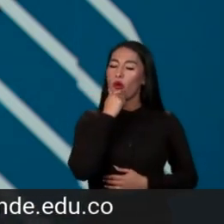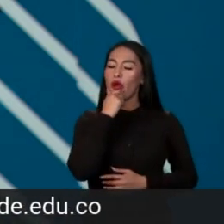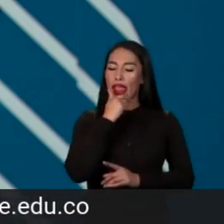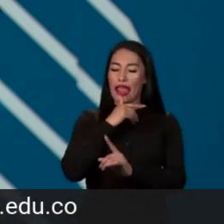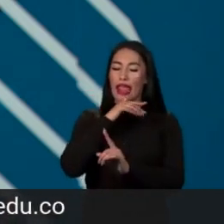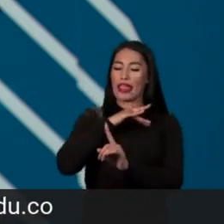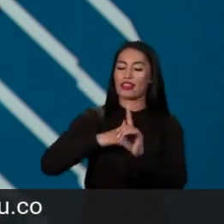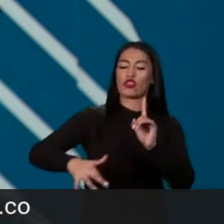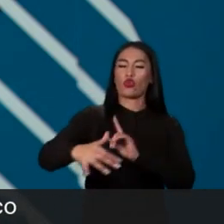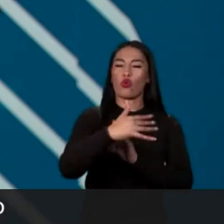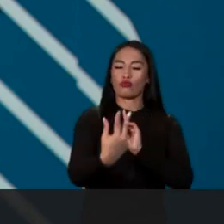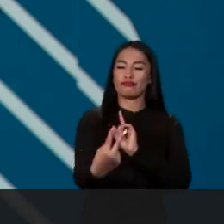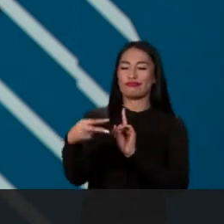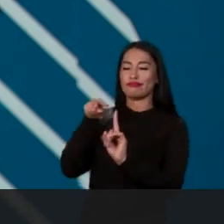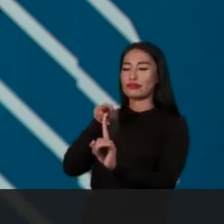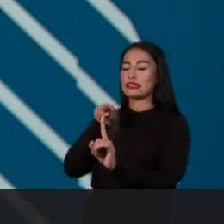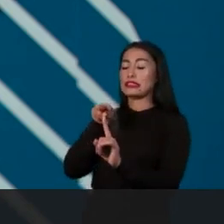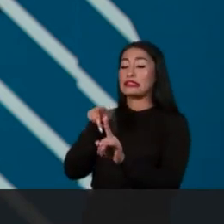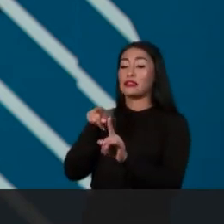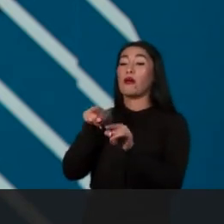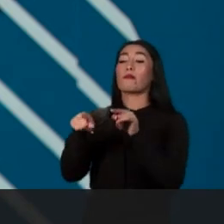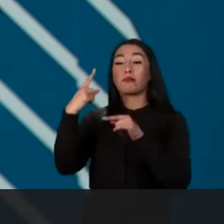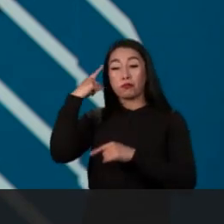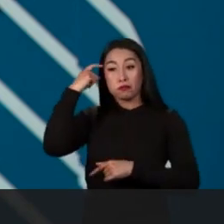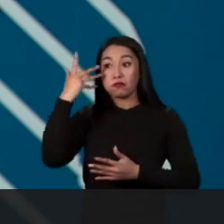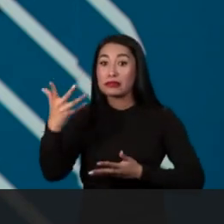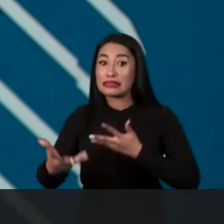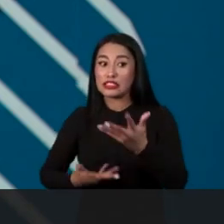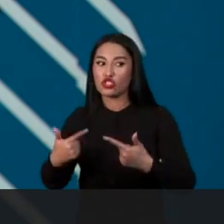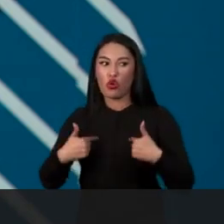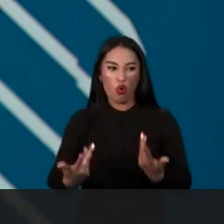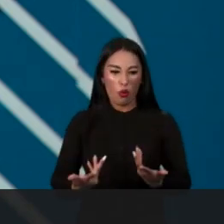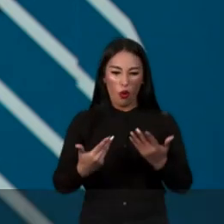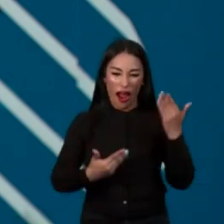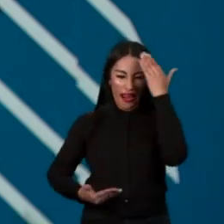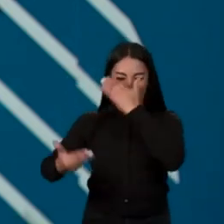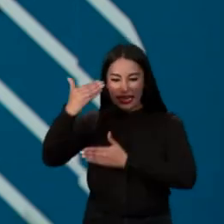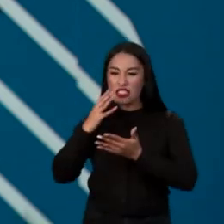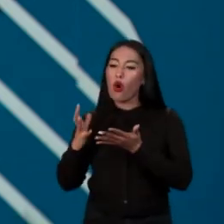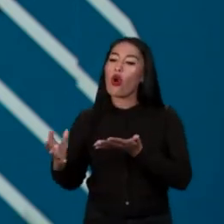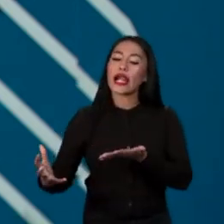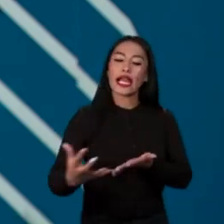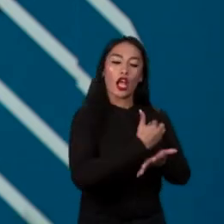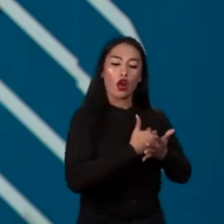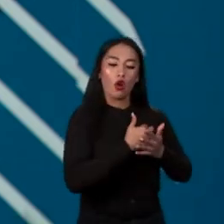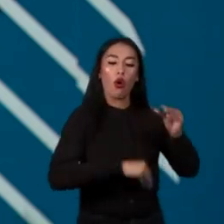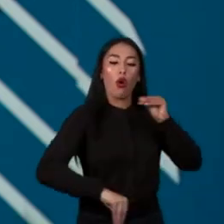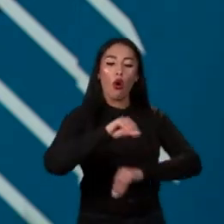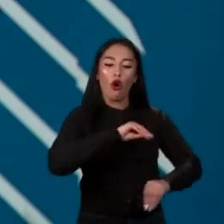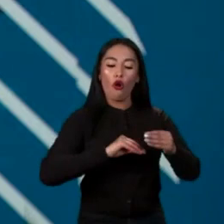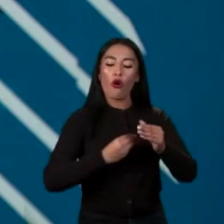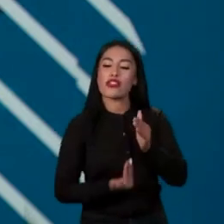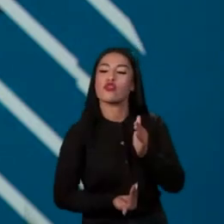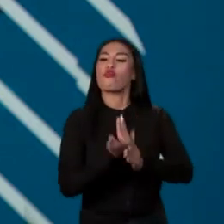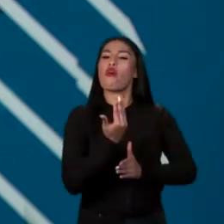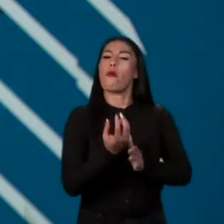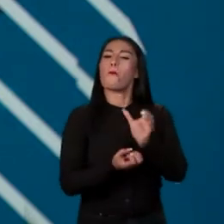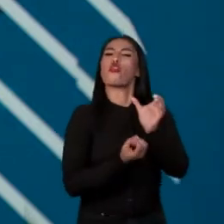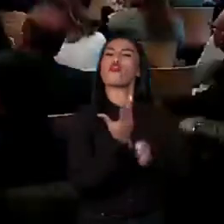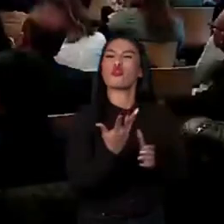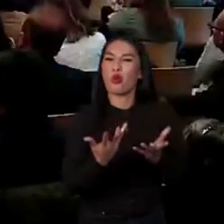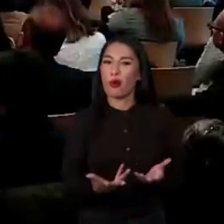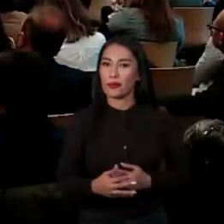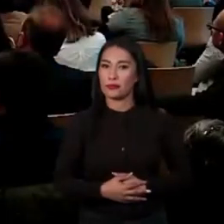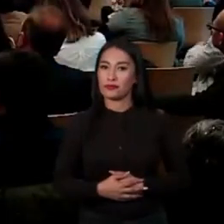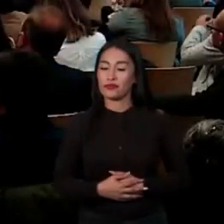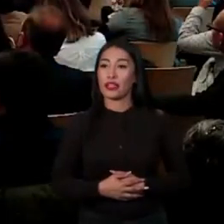entorno tan desafiante. José, pues tú lideraste el Tech Labs, es de, también